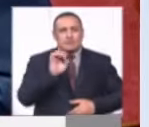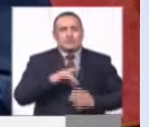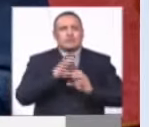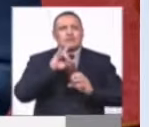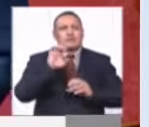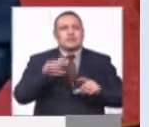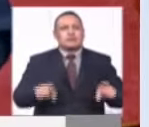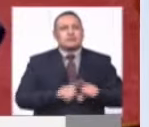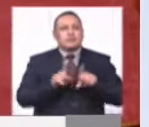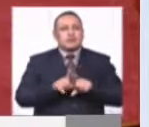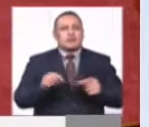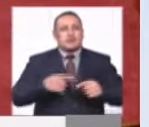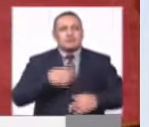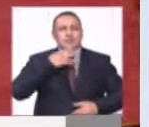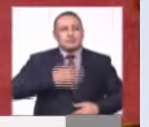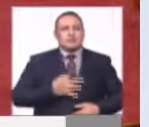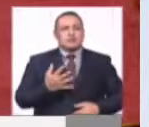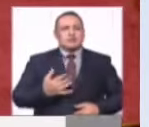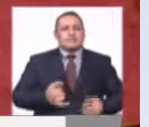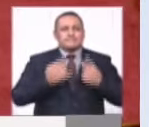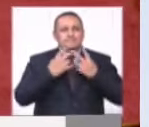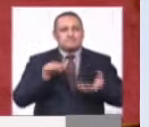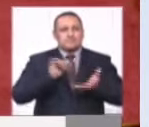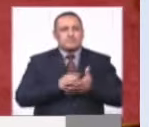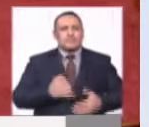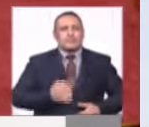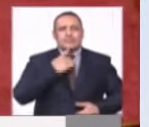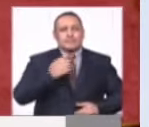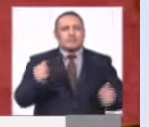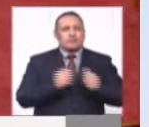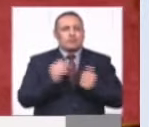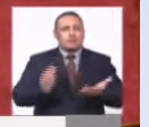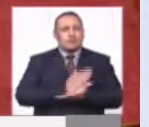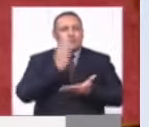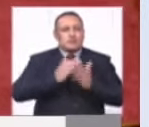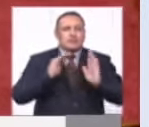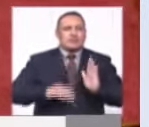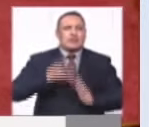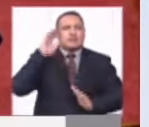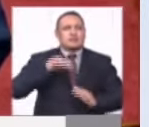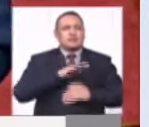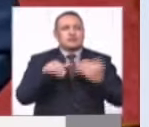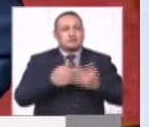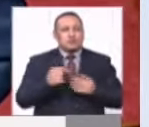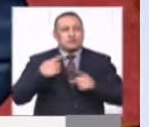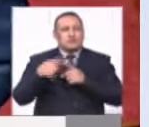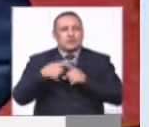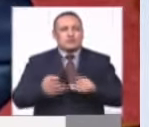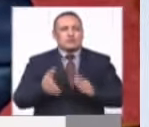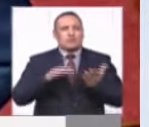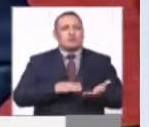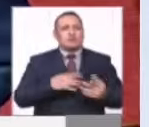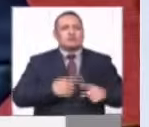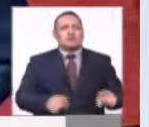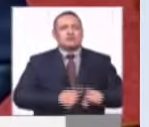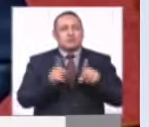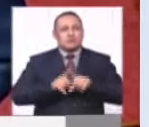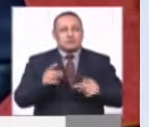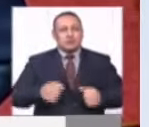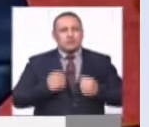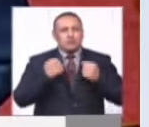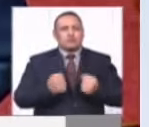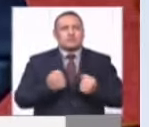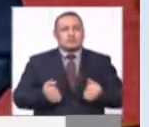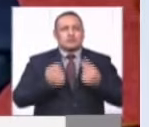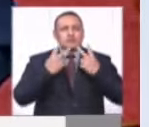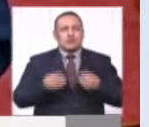Sudamérica. Es cierto que estamos con cifras altas de casos y de muertes, pero estamos